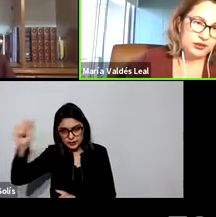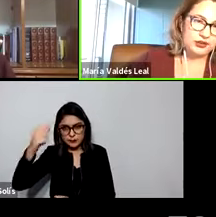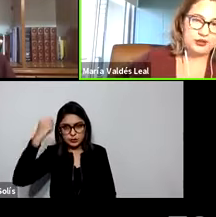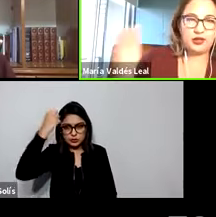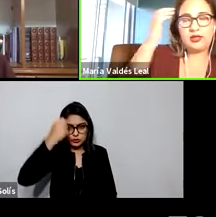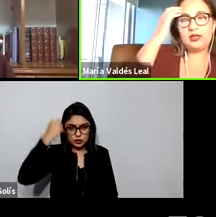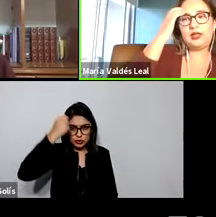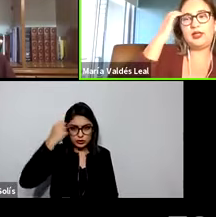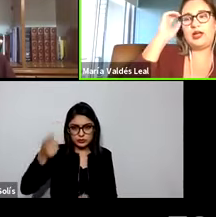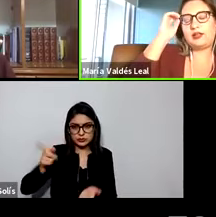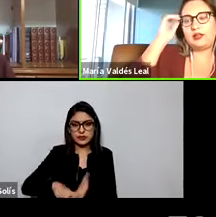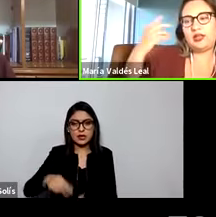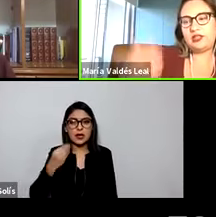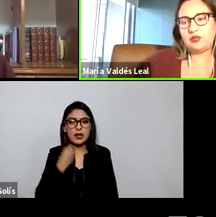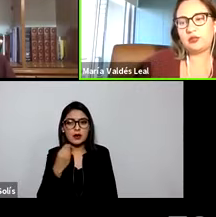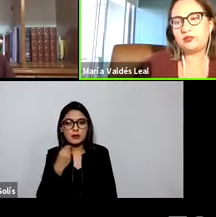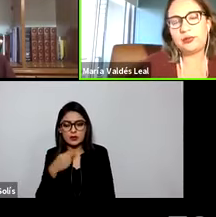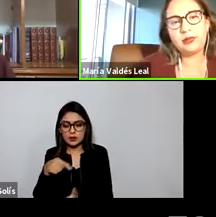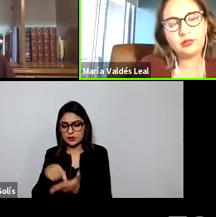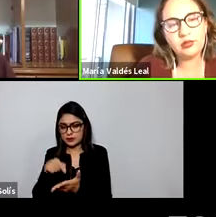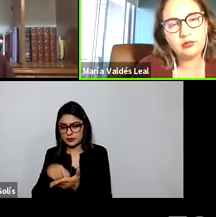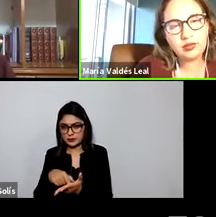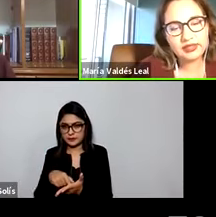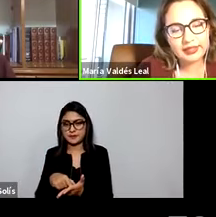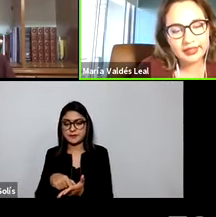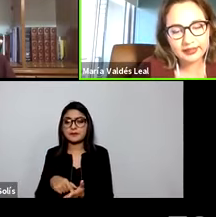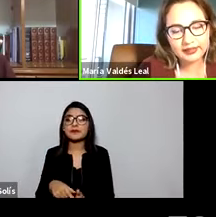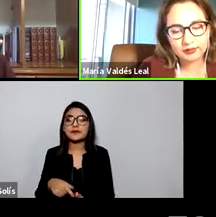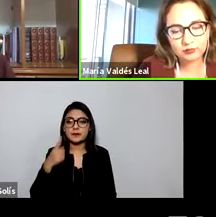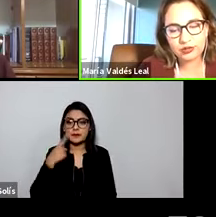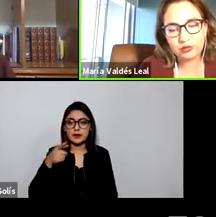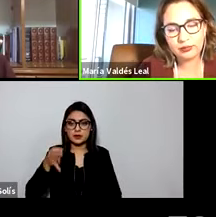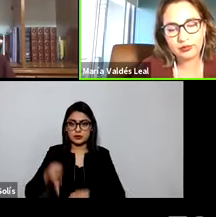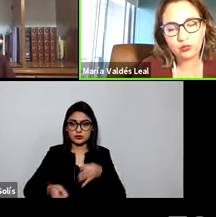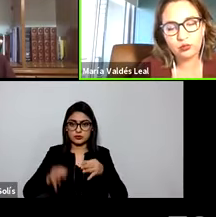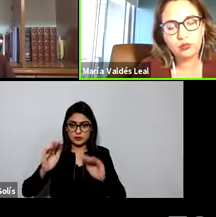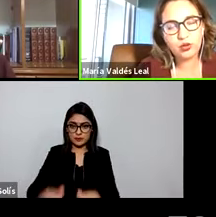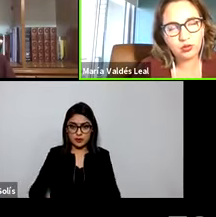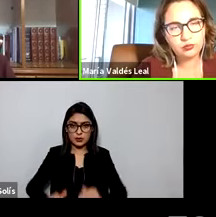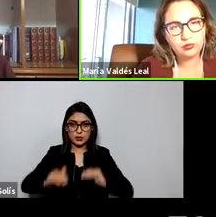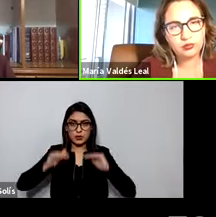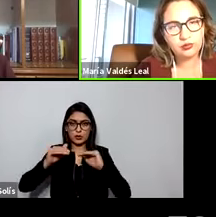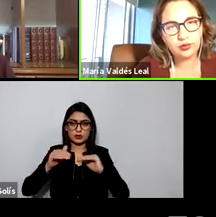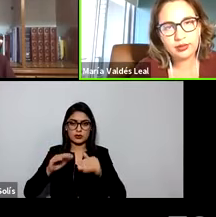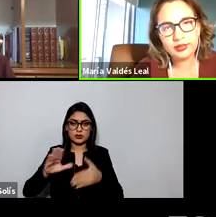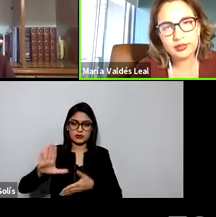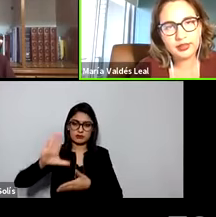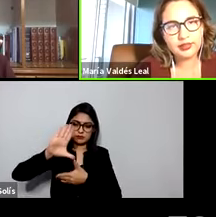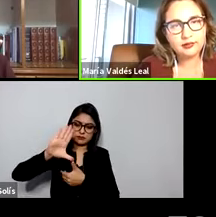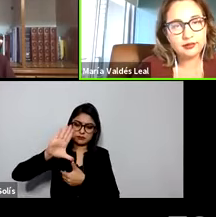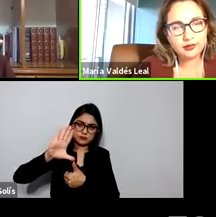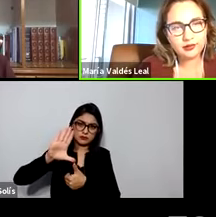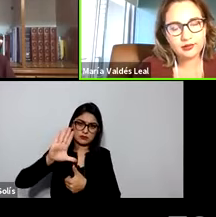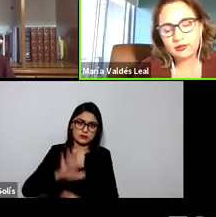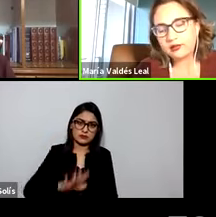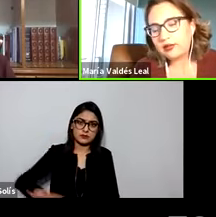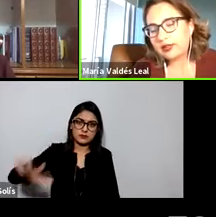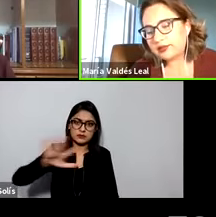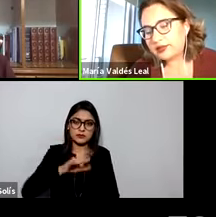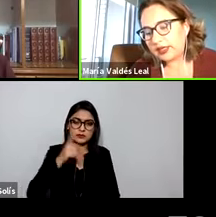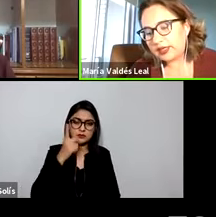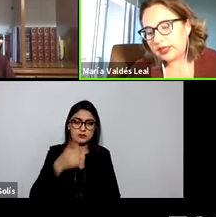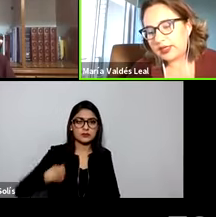Básicamente lo que ha dicho la Suprema Corte Norteamericana y que hemos retomado un poco, no de manera